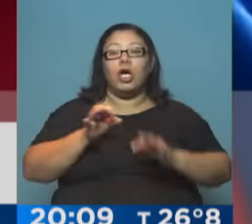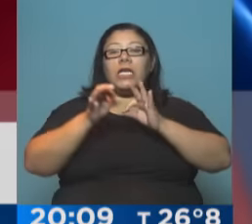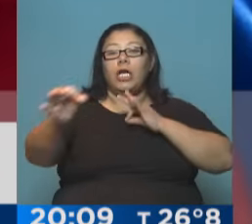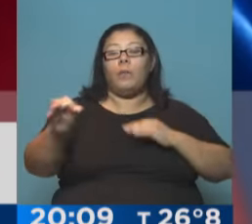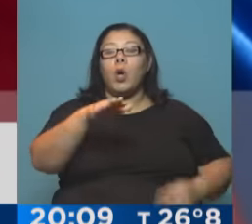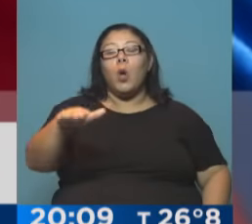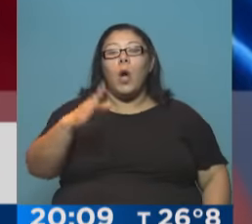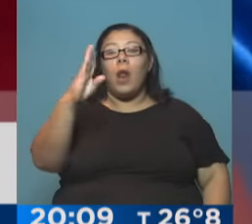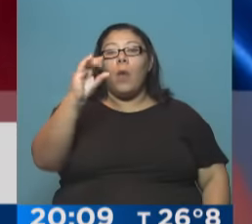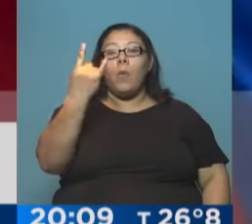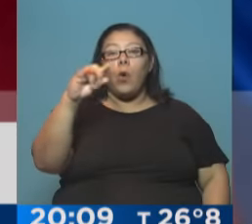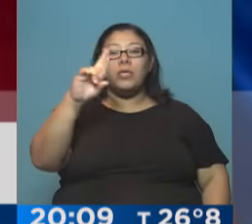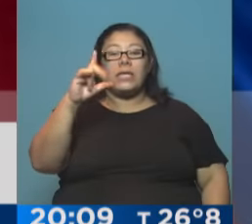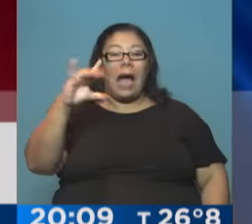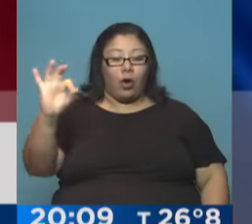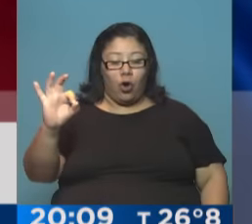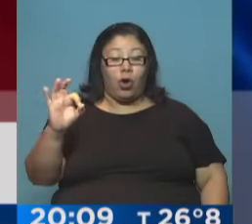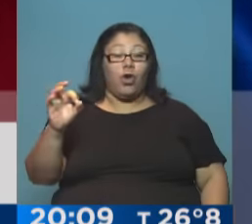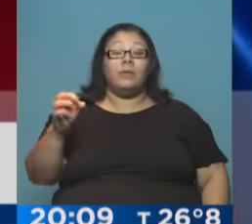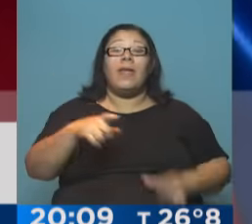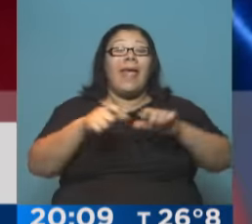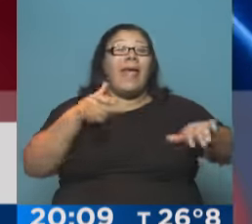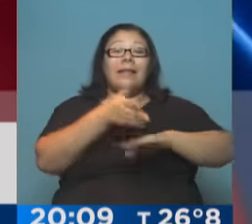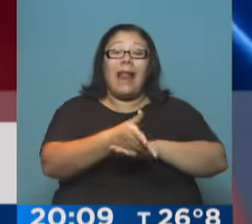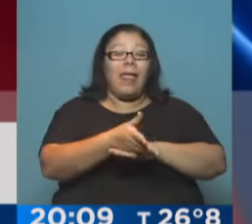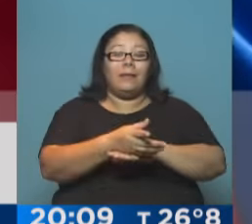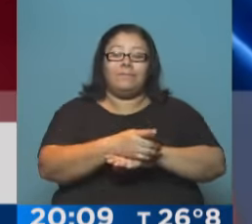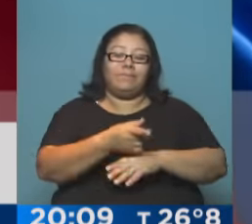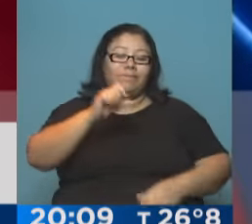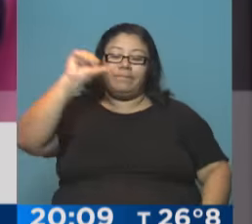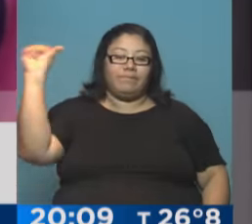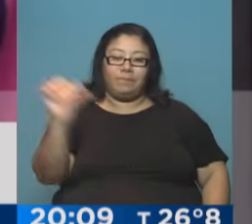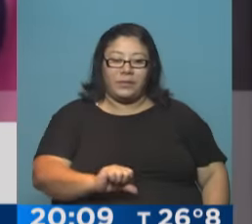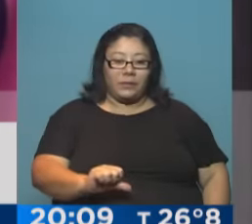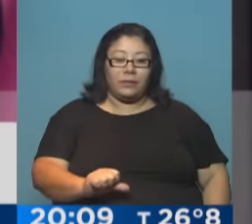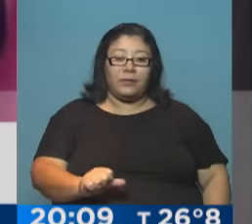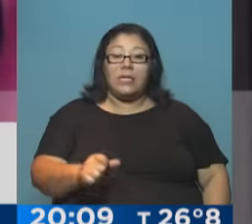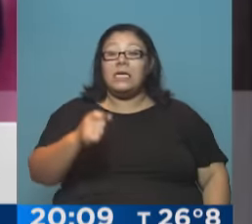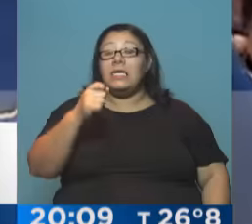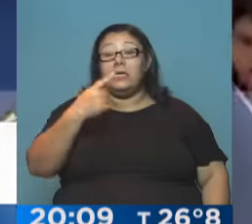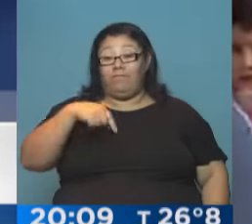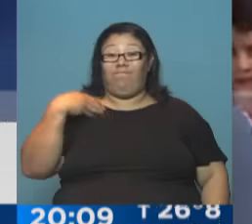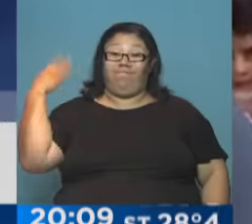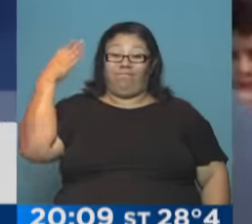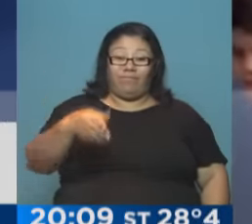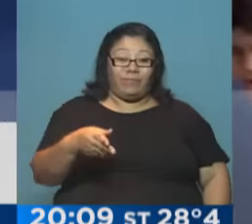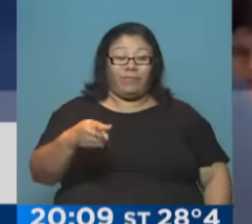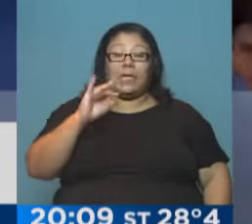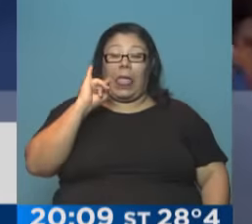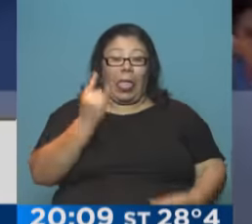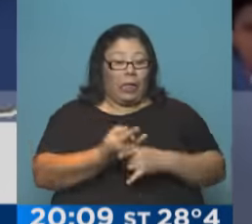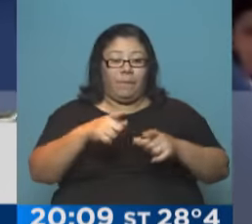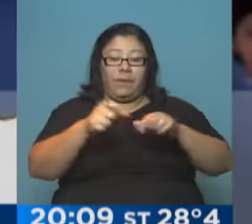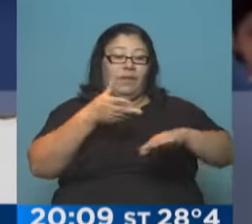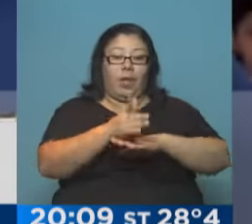No conseguimos entrada, pero bueno, no conseguimos entrada, vinimos a la Gaviota y si conseguimos entramos y si no, bueno. Y ahora tenemos que ganar como